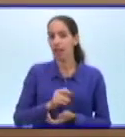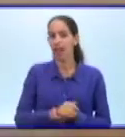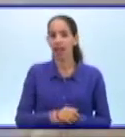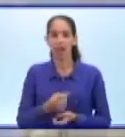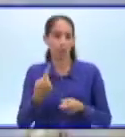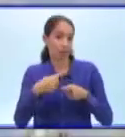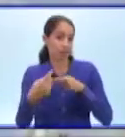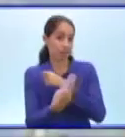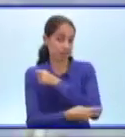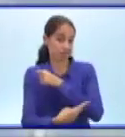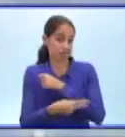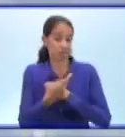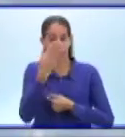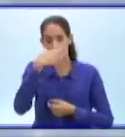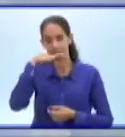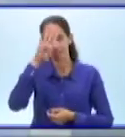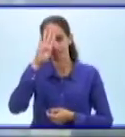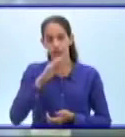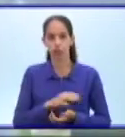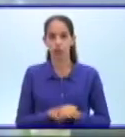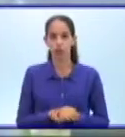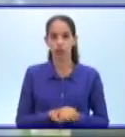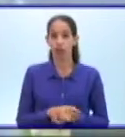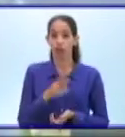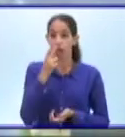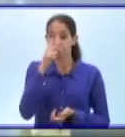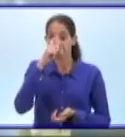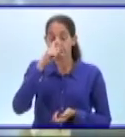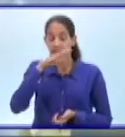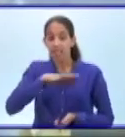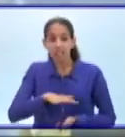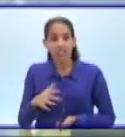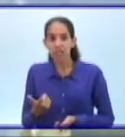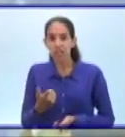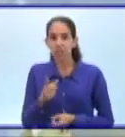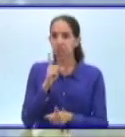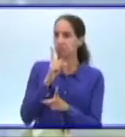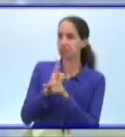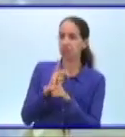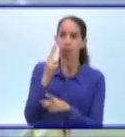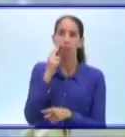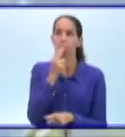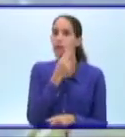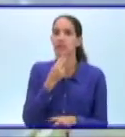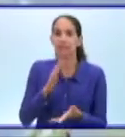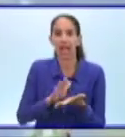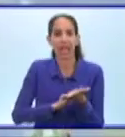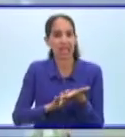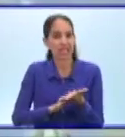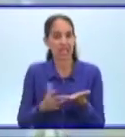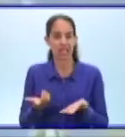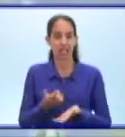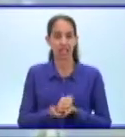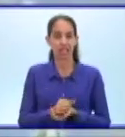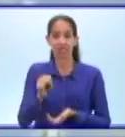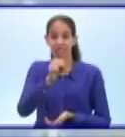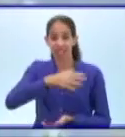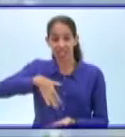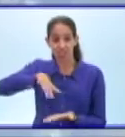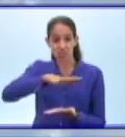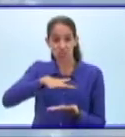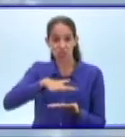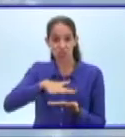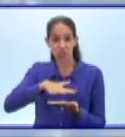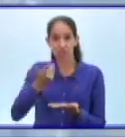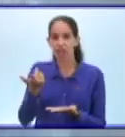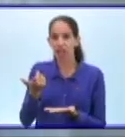años y nunca más vuelve a ver a su padre. Martí le reprocha, la sociedad y la familia la juzgan. Siempre lo que se dice, Carmen lo